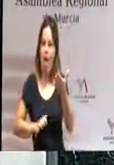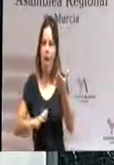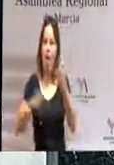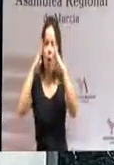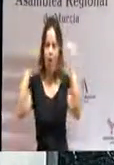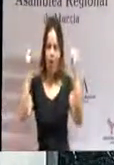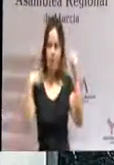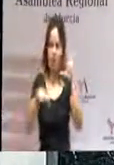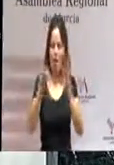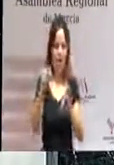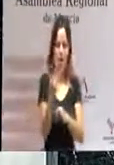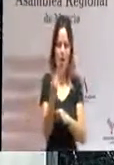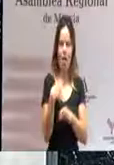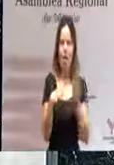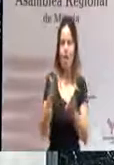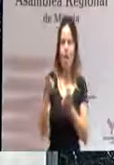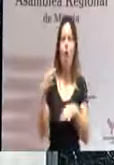Civil.